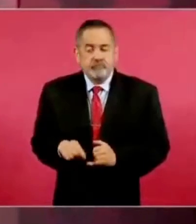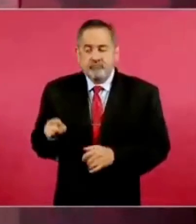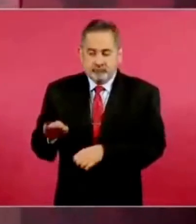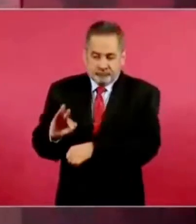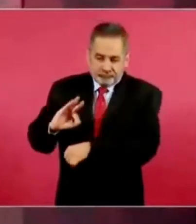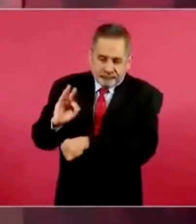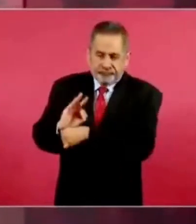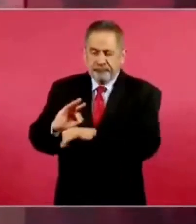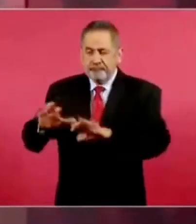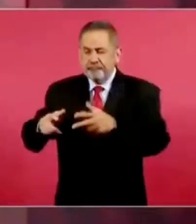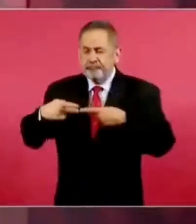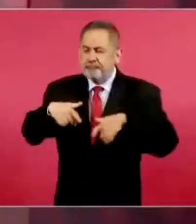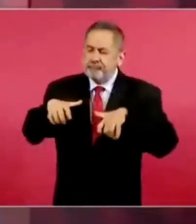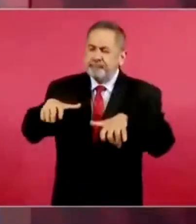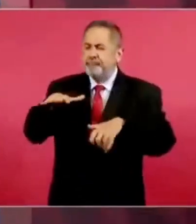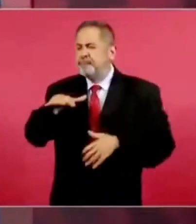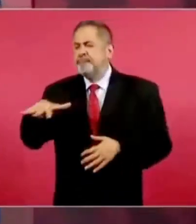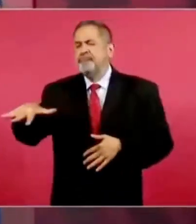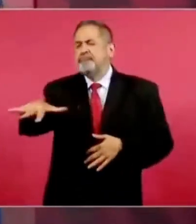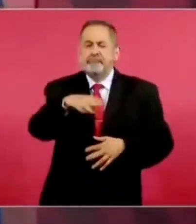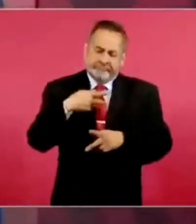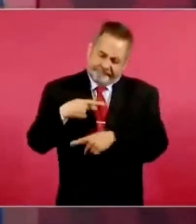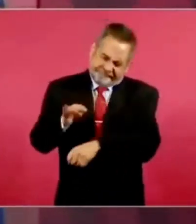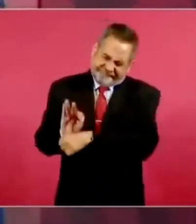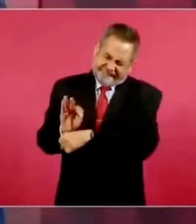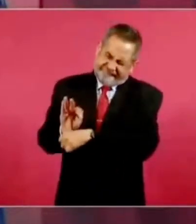defensor del pueblo raso.